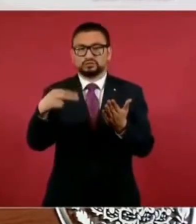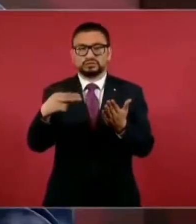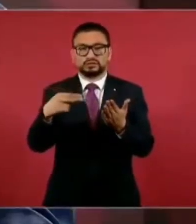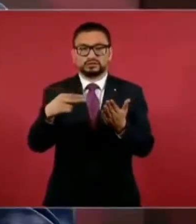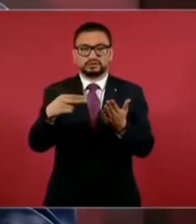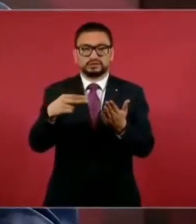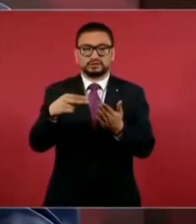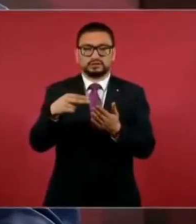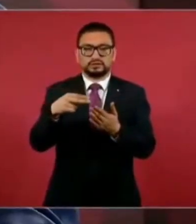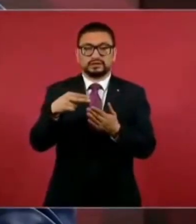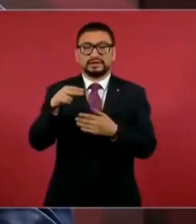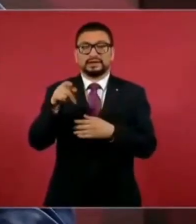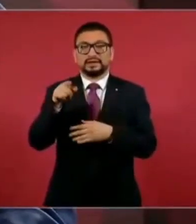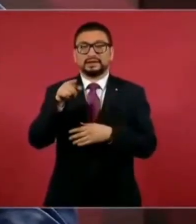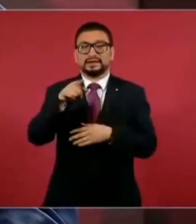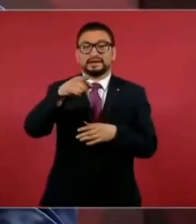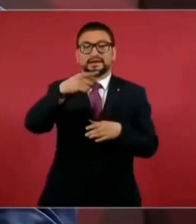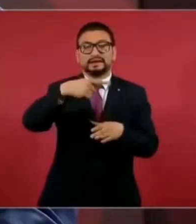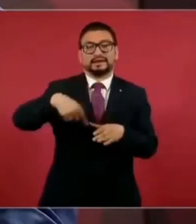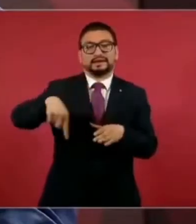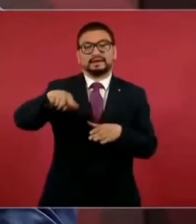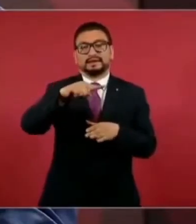el ejército.